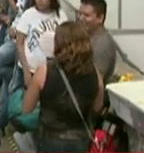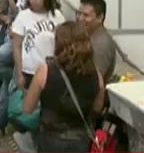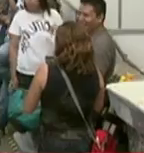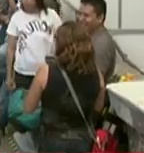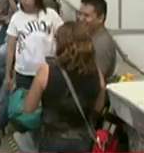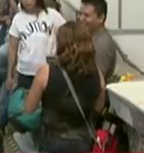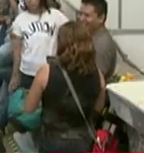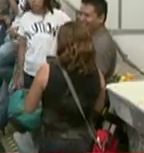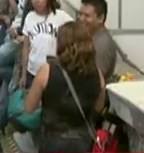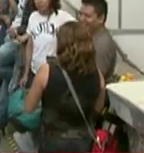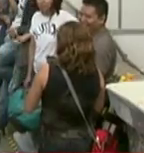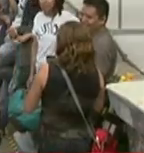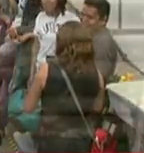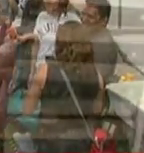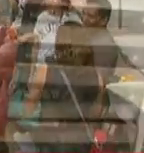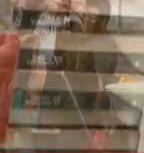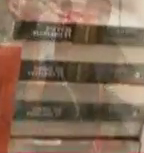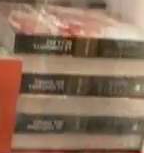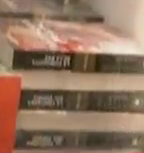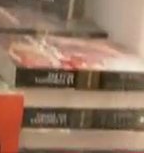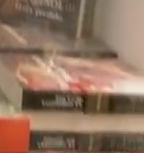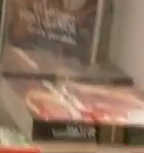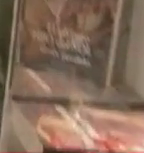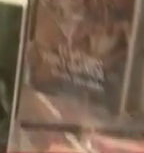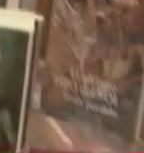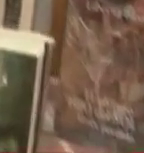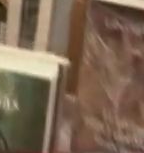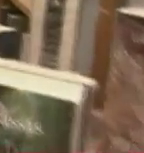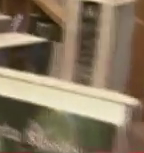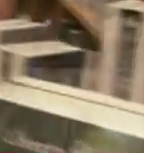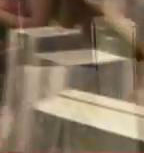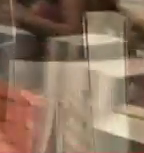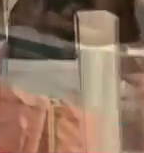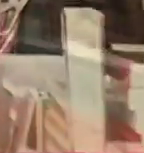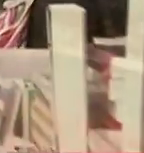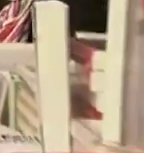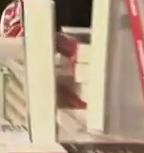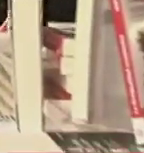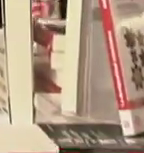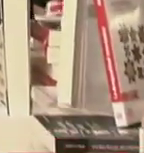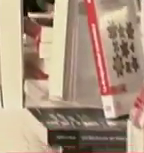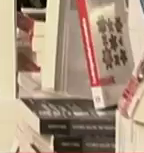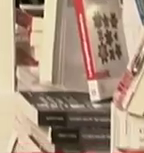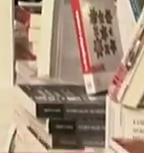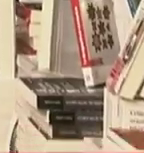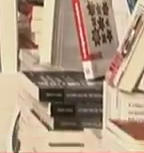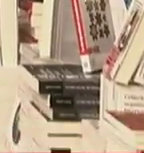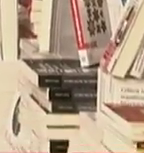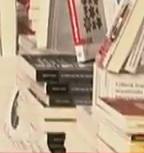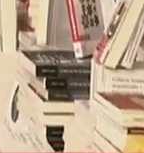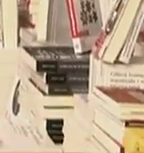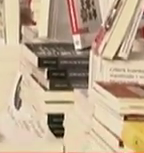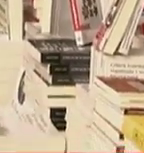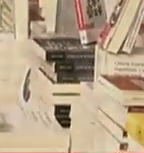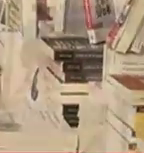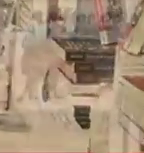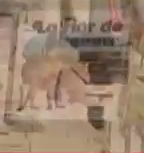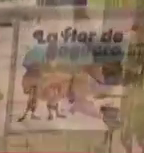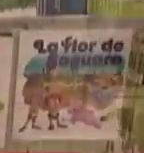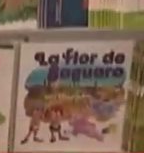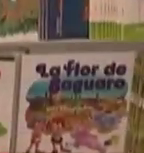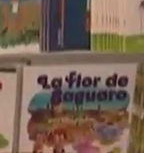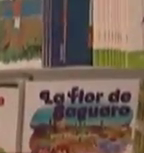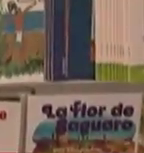la palabra, que busca el libro, se encuentre con ellos. Libros ilustrados de filosofía, novelas,